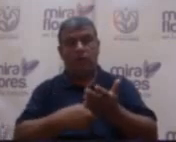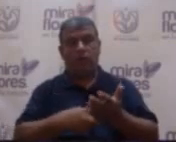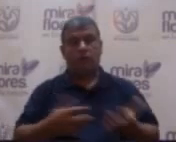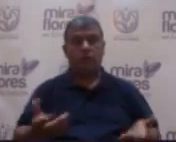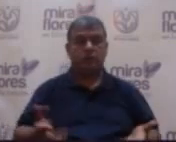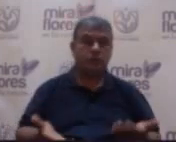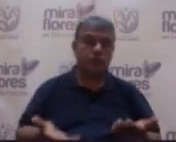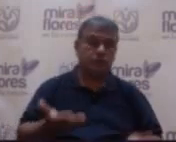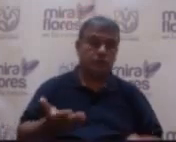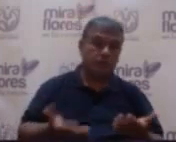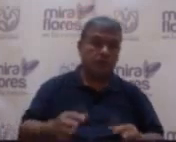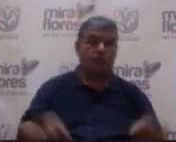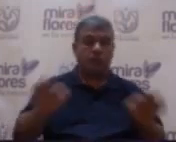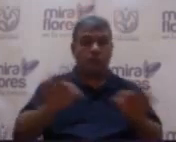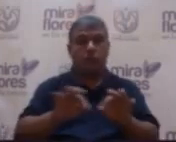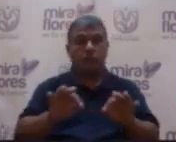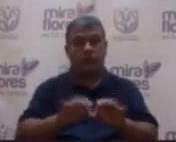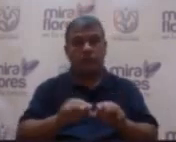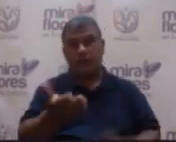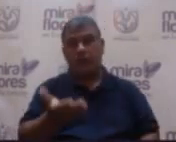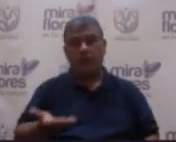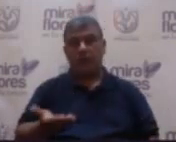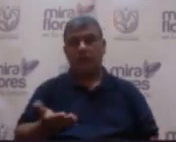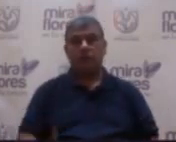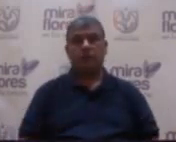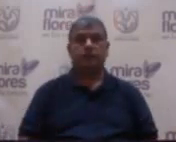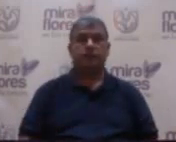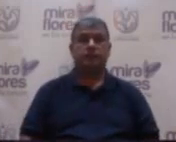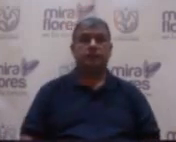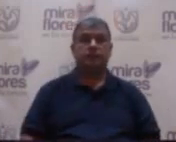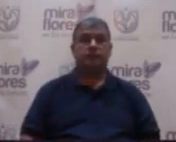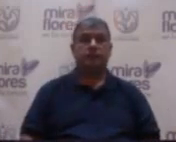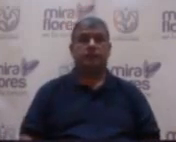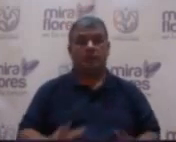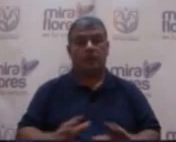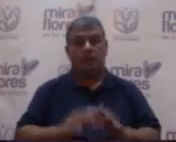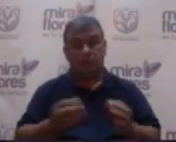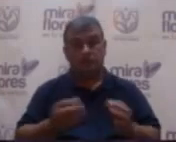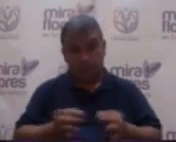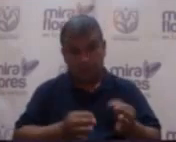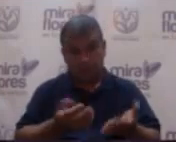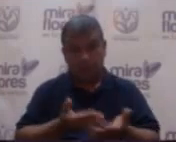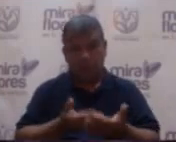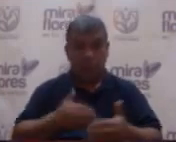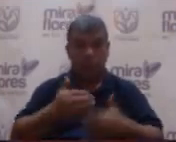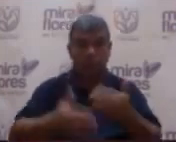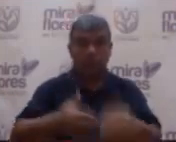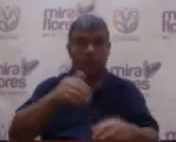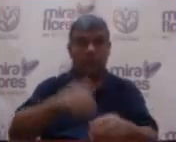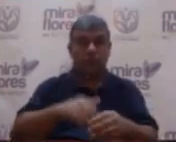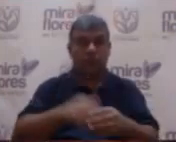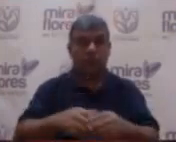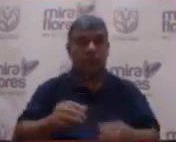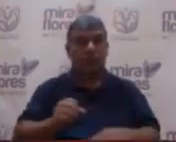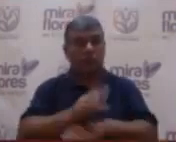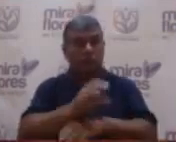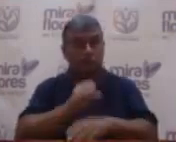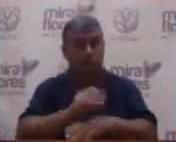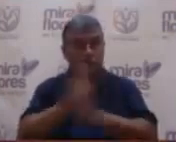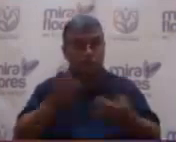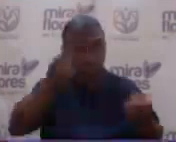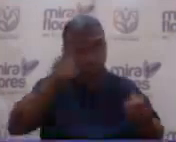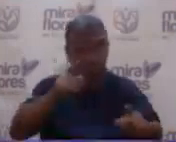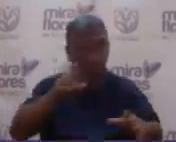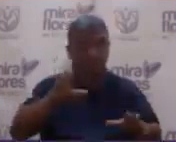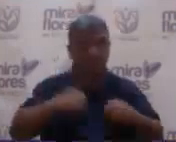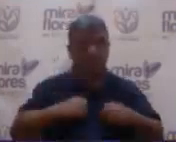de este elemento que es importante de la invitación, ¿no? La llegada de los boletos. Dicho esto, procederíamos a votar. Aquellos miembros que estén a favor de esta